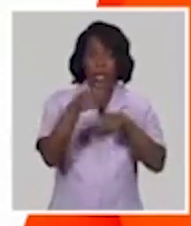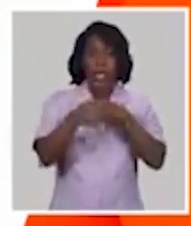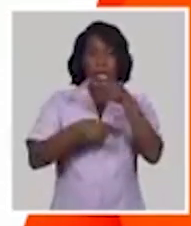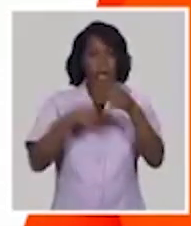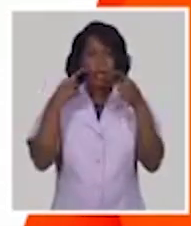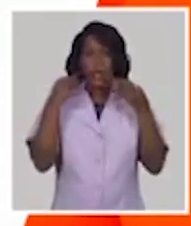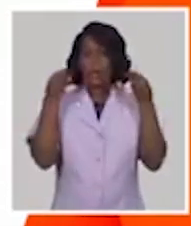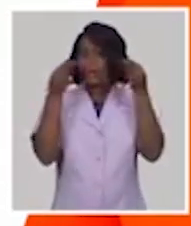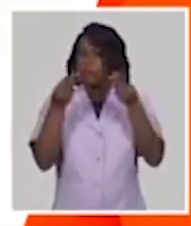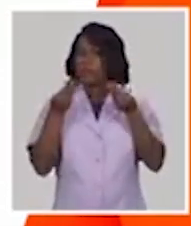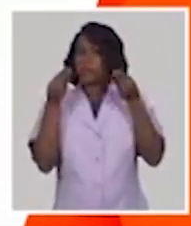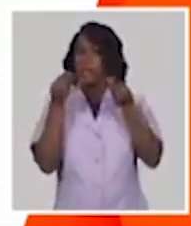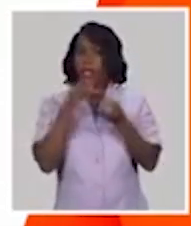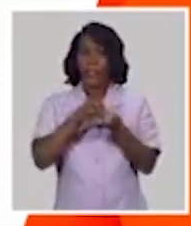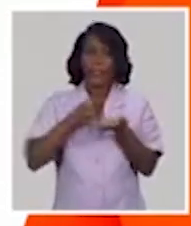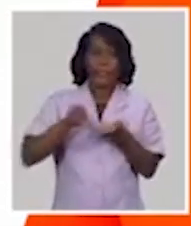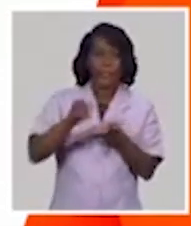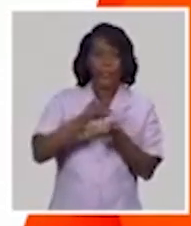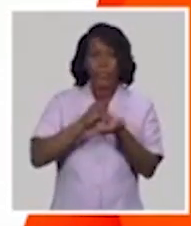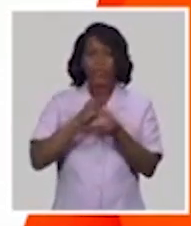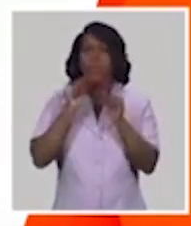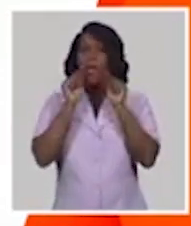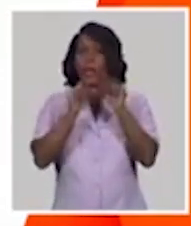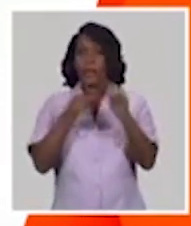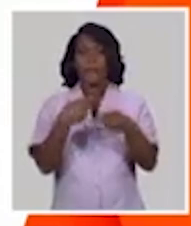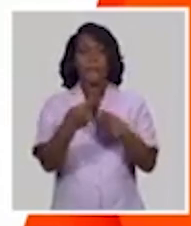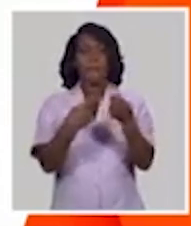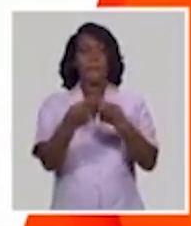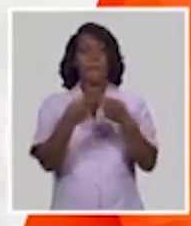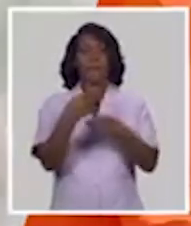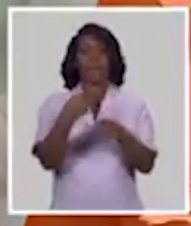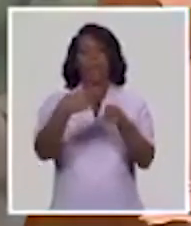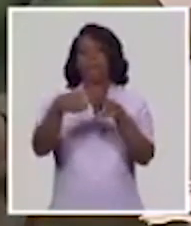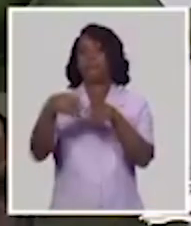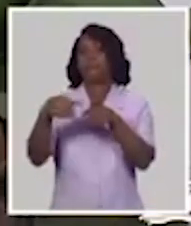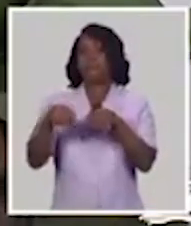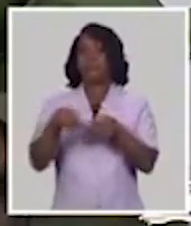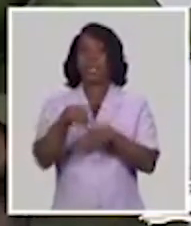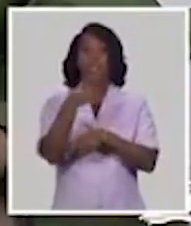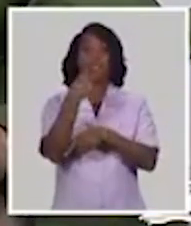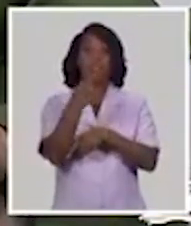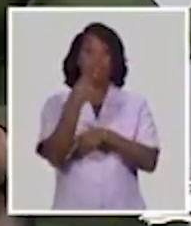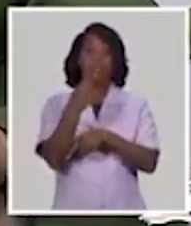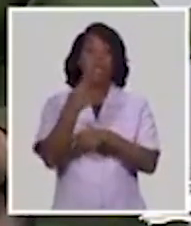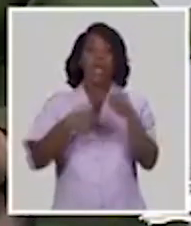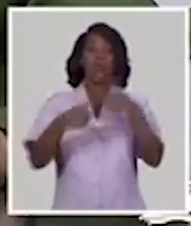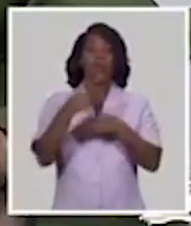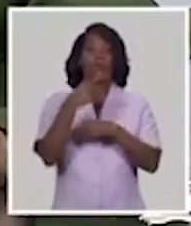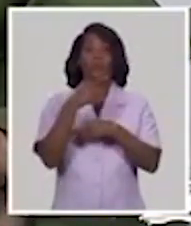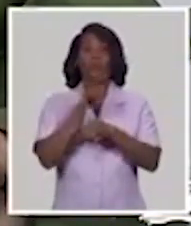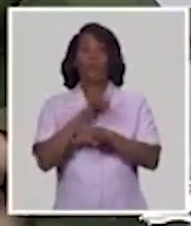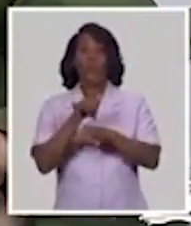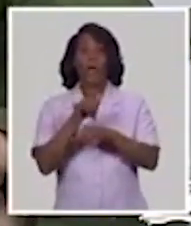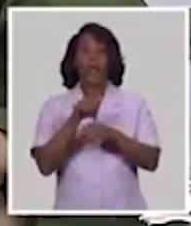determine, será la venta en esos barrios que tienen un nivel